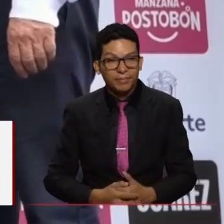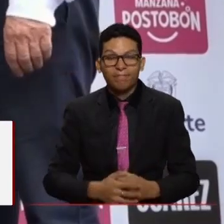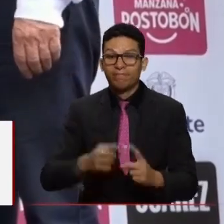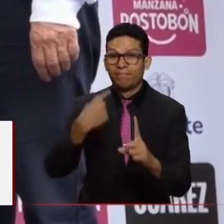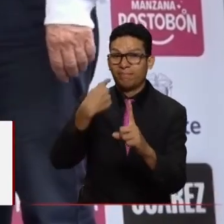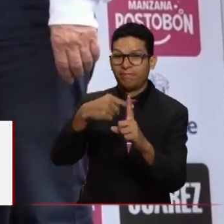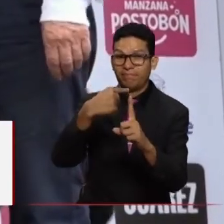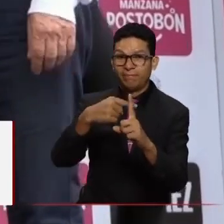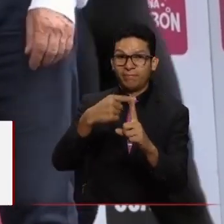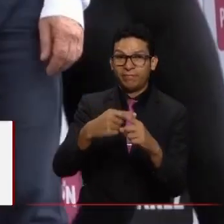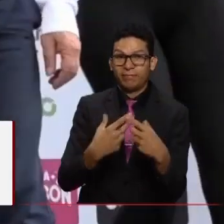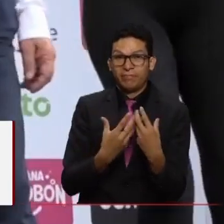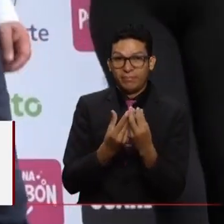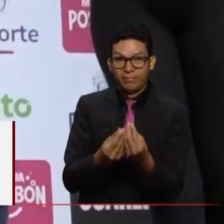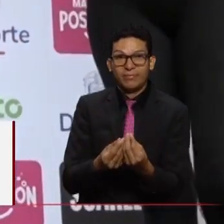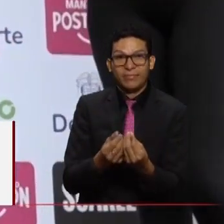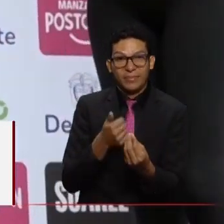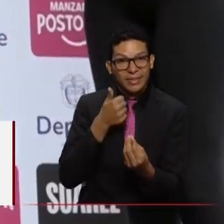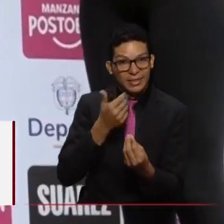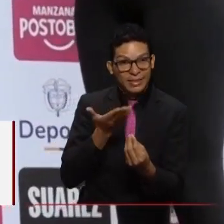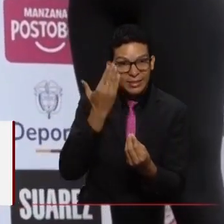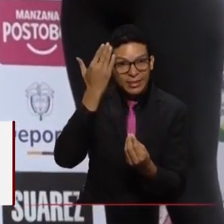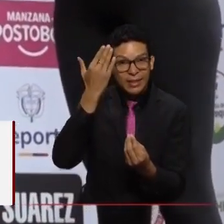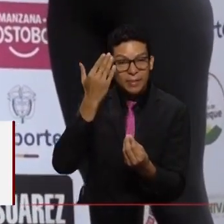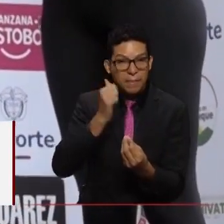para el equipo, afortunadamente el equipo